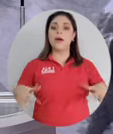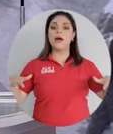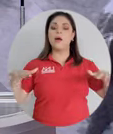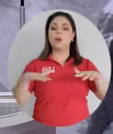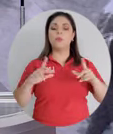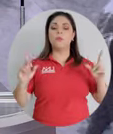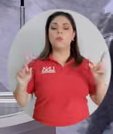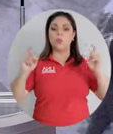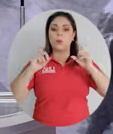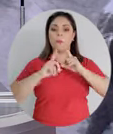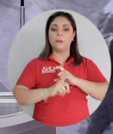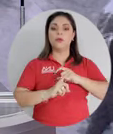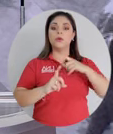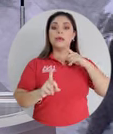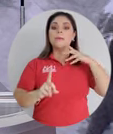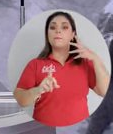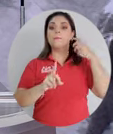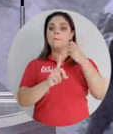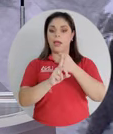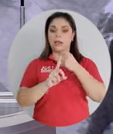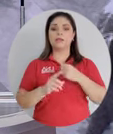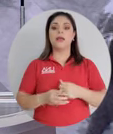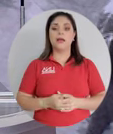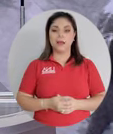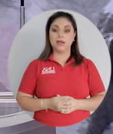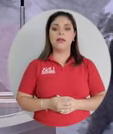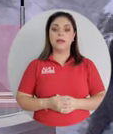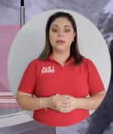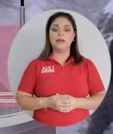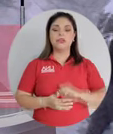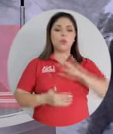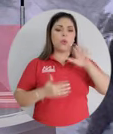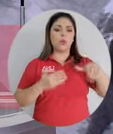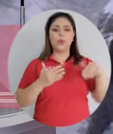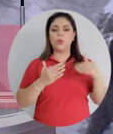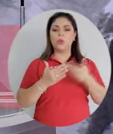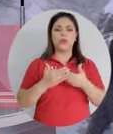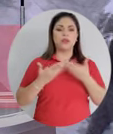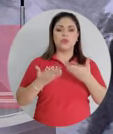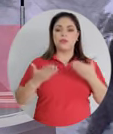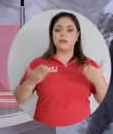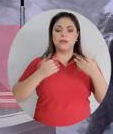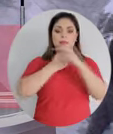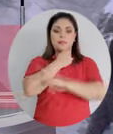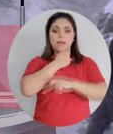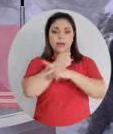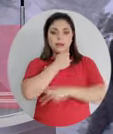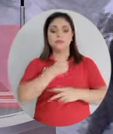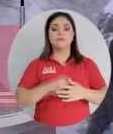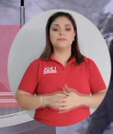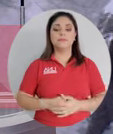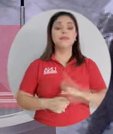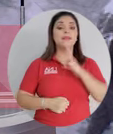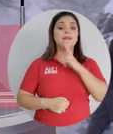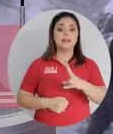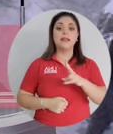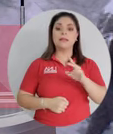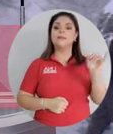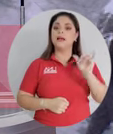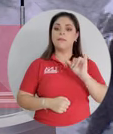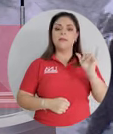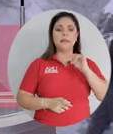Un panorama tan complejo no solo impacta los grandes números del país, ¿verdad?, los indicadores nacionales, internacionales y